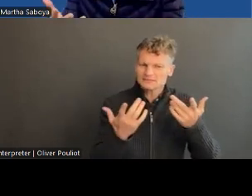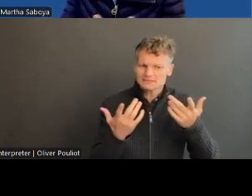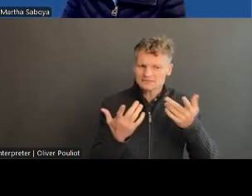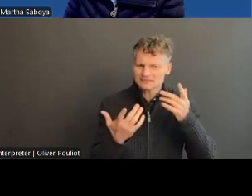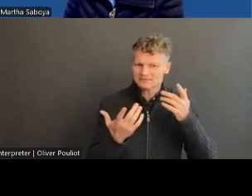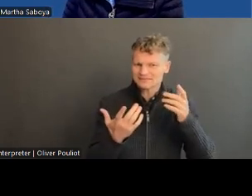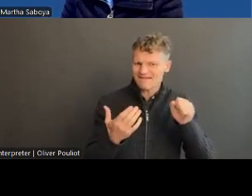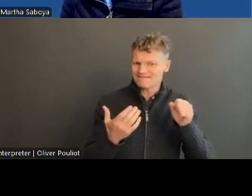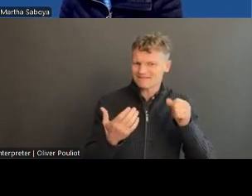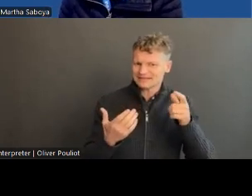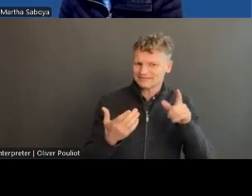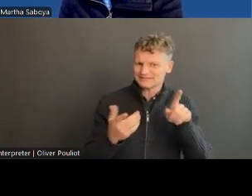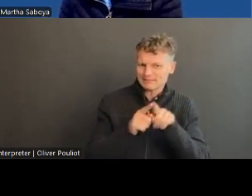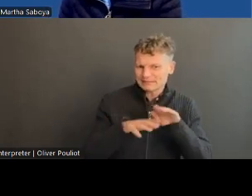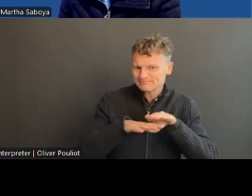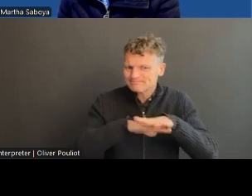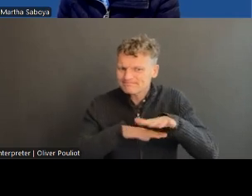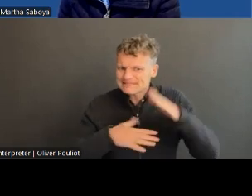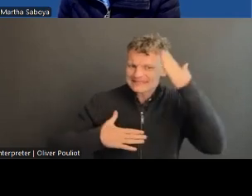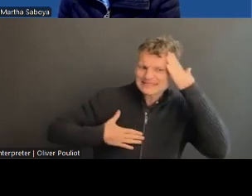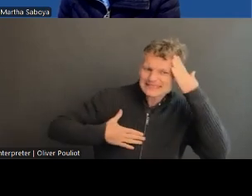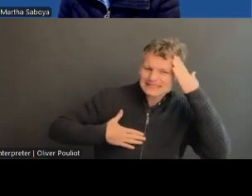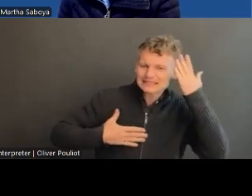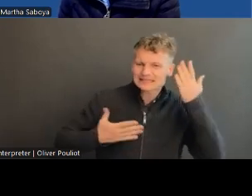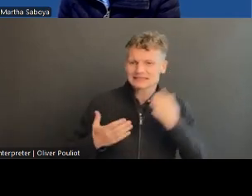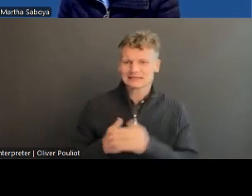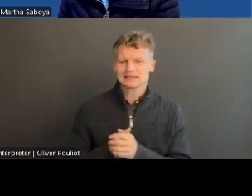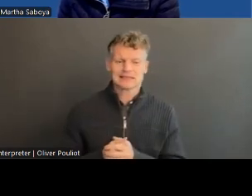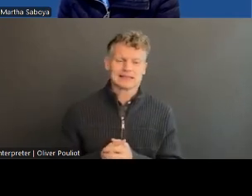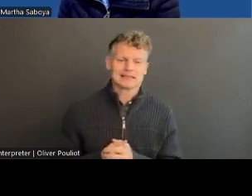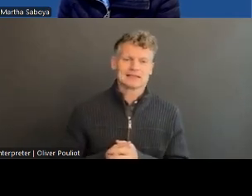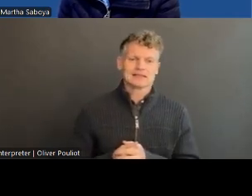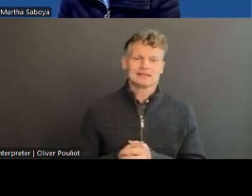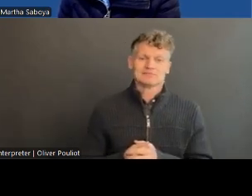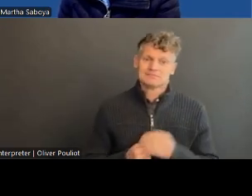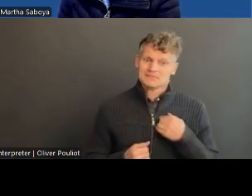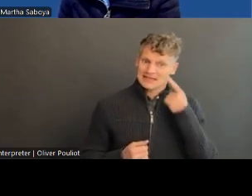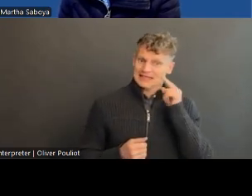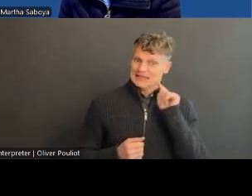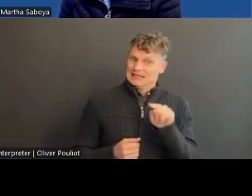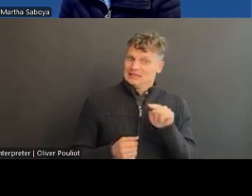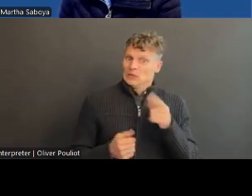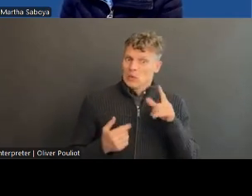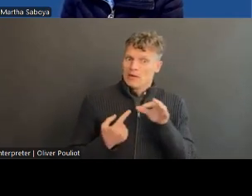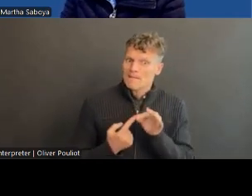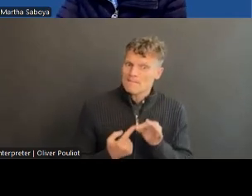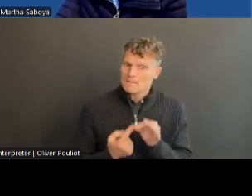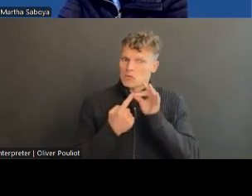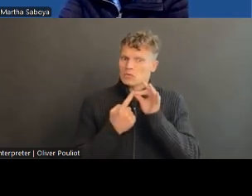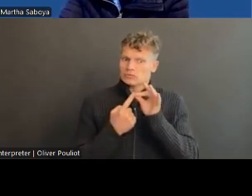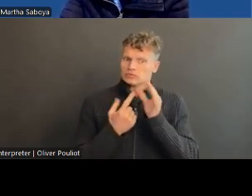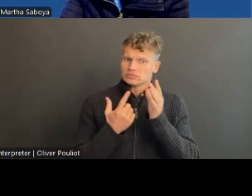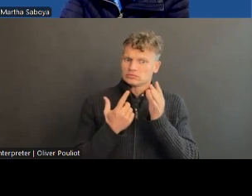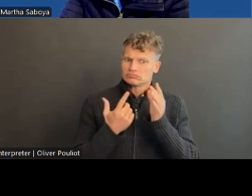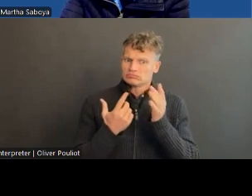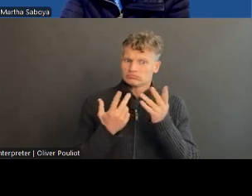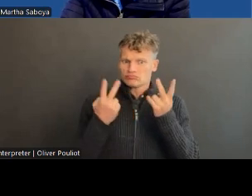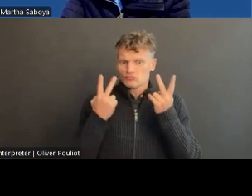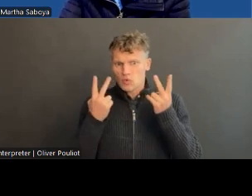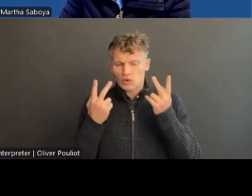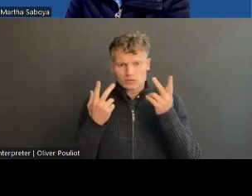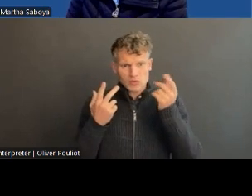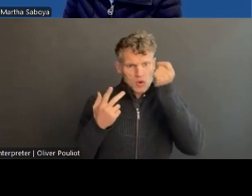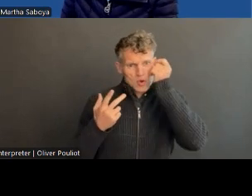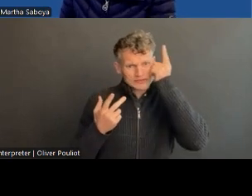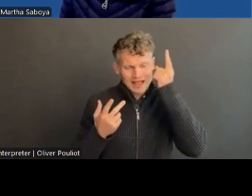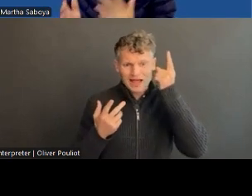que están padeciendo tal enfermedad o tal otra? y ver que siguen en esta práctica